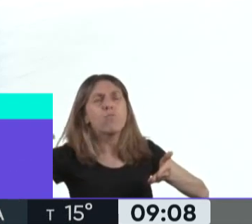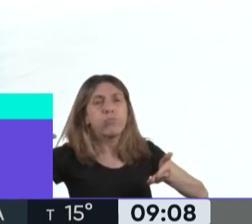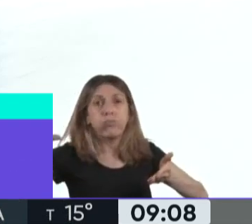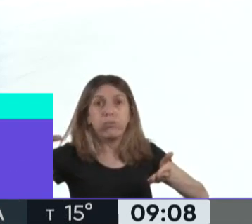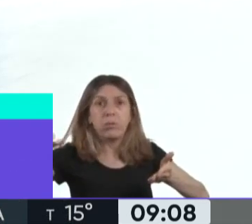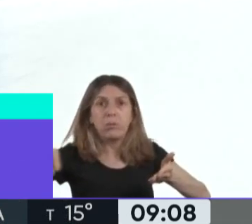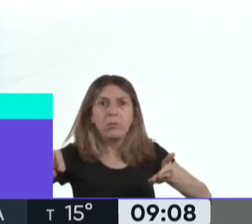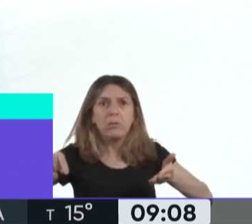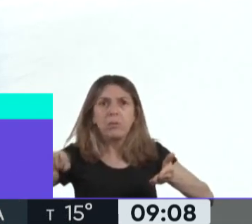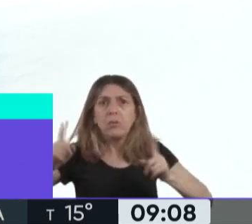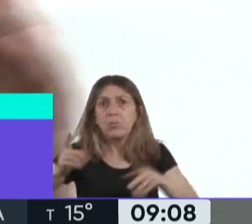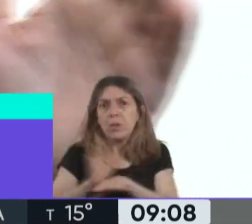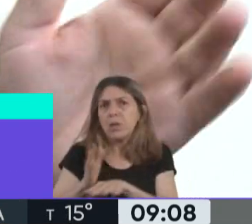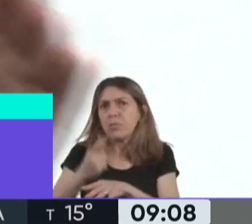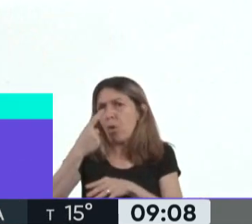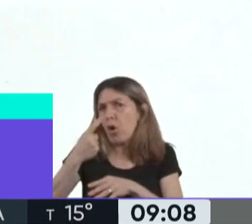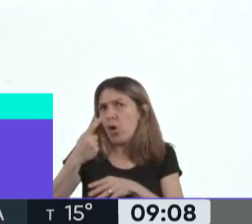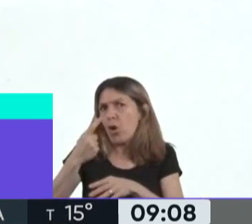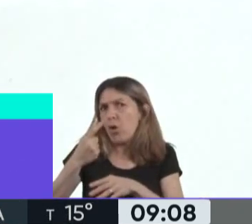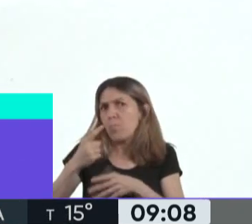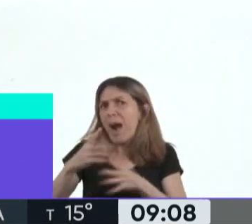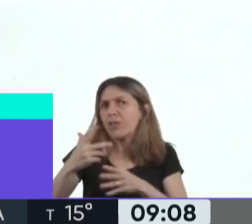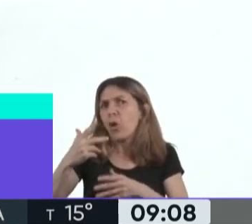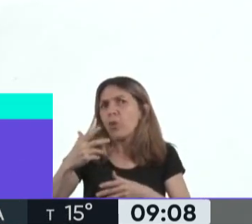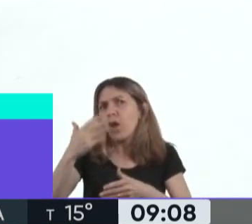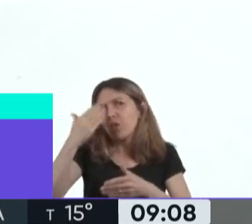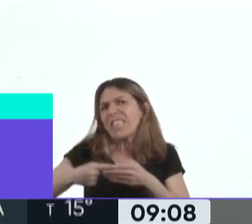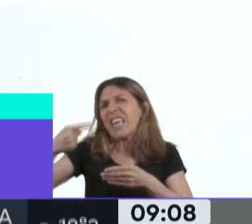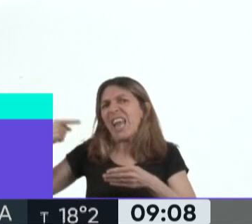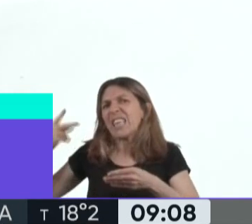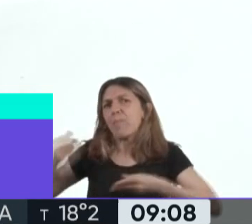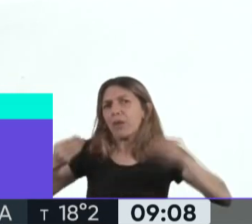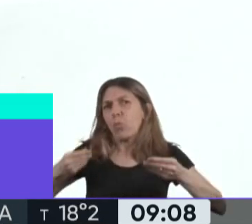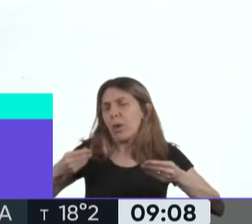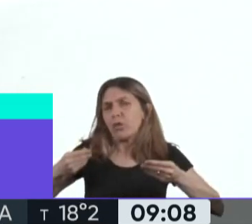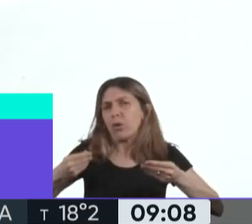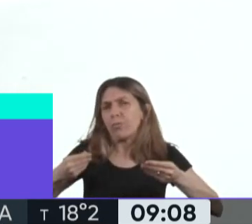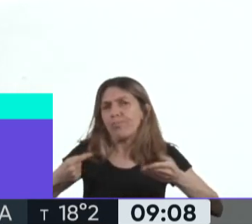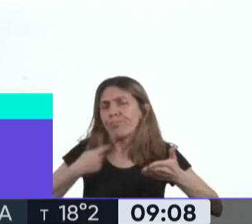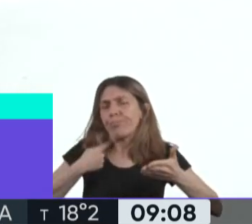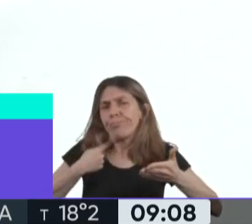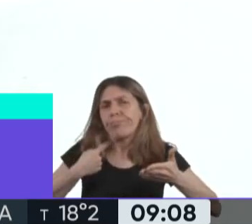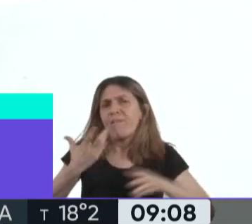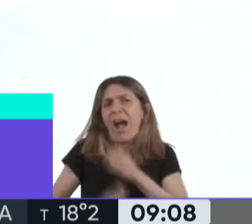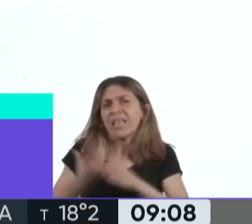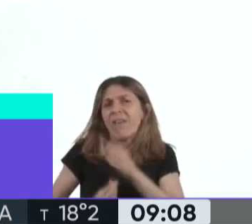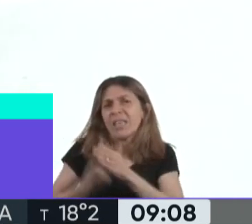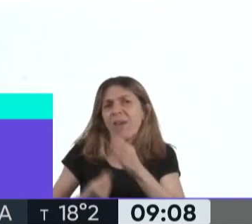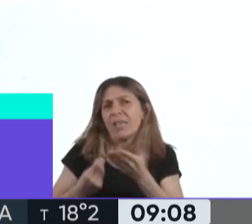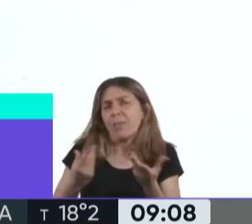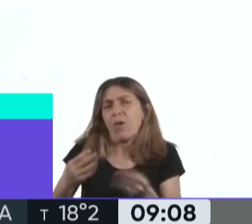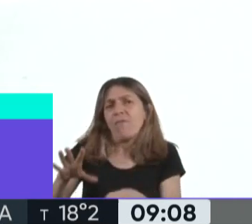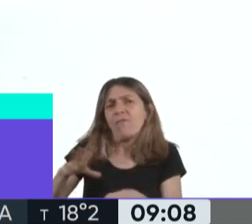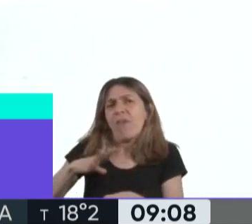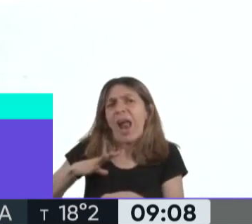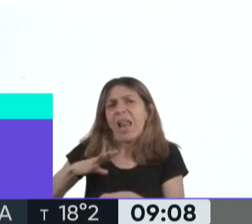no se ha cumplido en los guarismos en los últimos 15 ejercicios, por ser generoso, que no contempla el acuerdo con el fondo? Usted